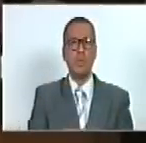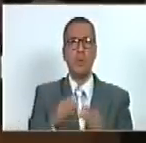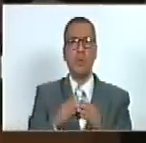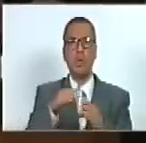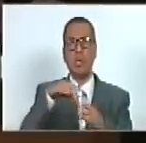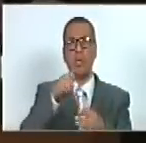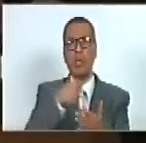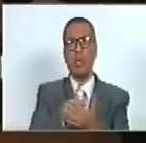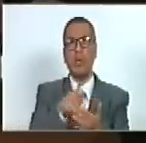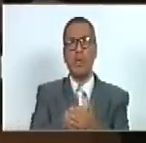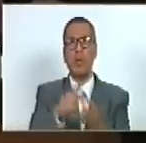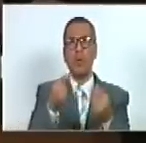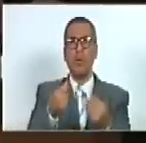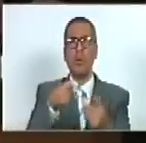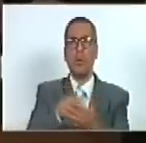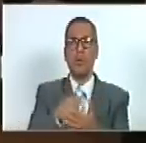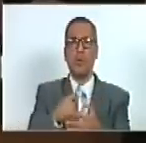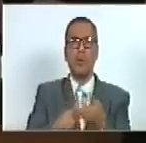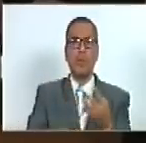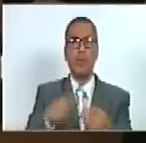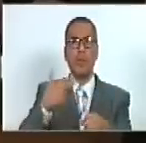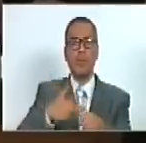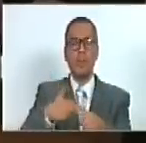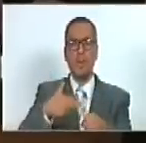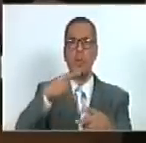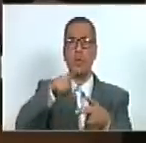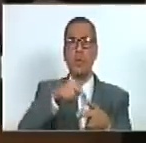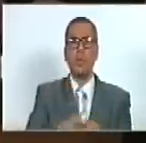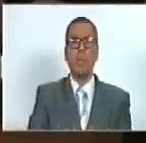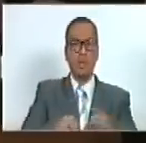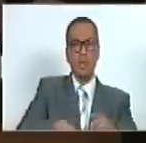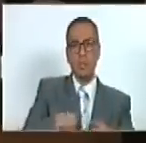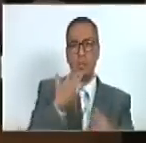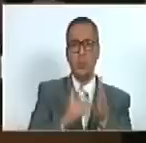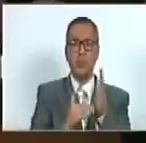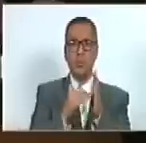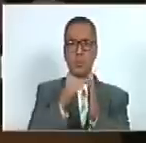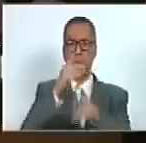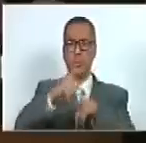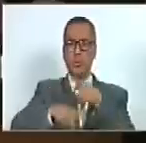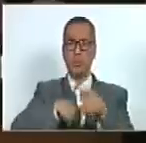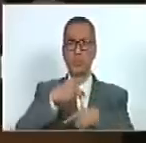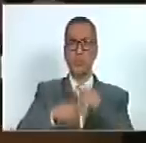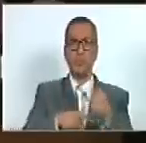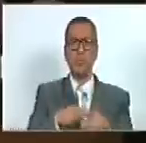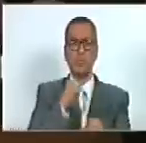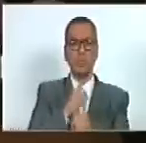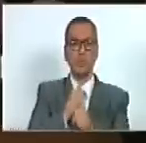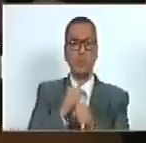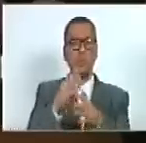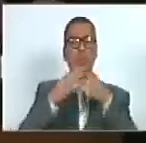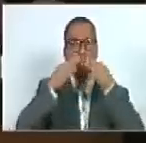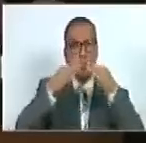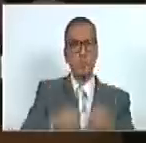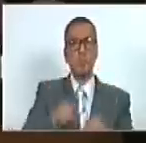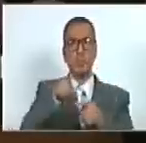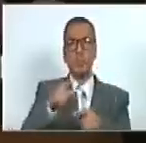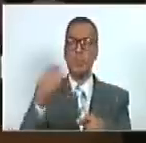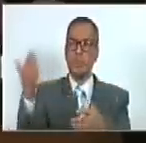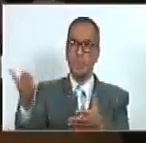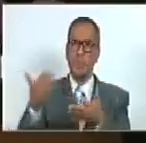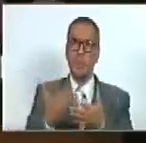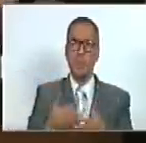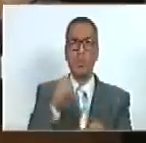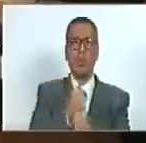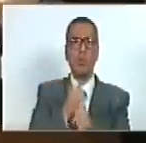macoya con una cantidad de pozos petroleros para que se pueda elevar la producción petrolera y garantizar esos recursos a